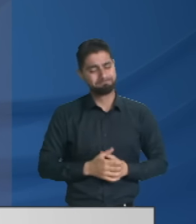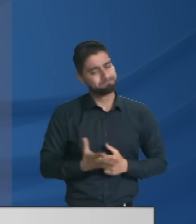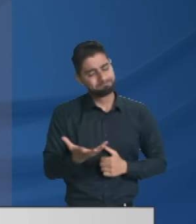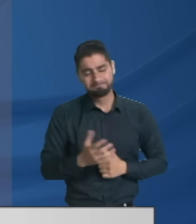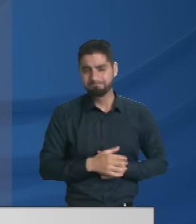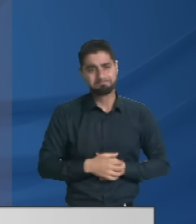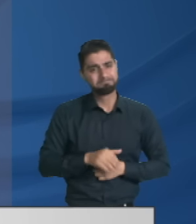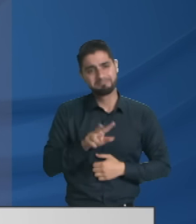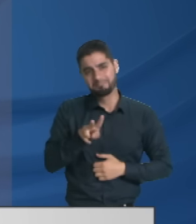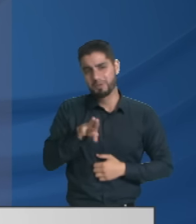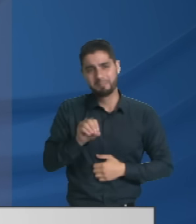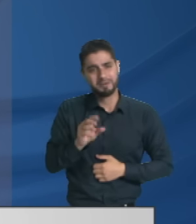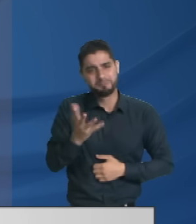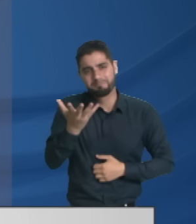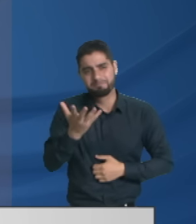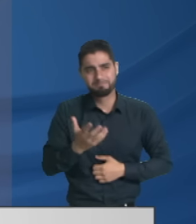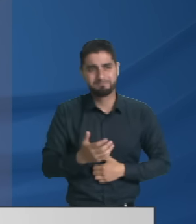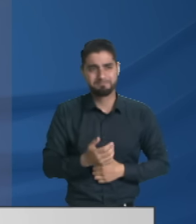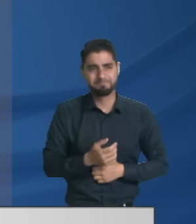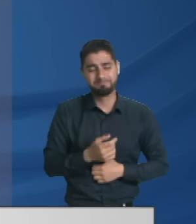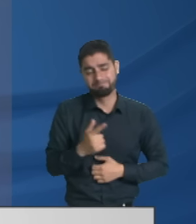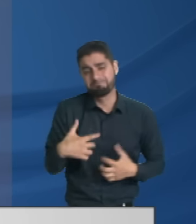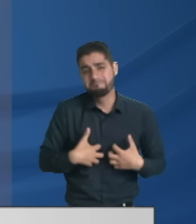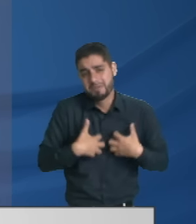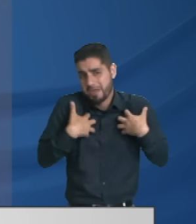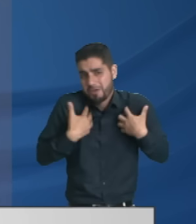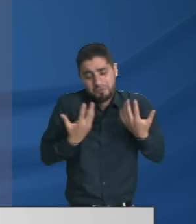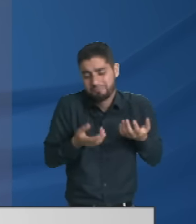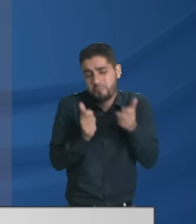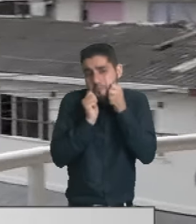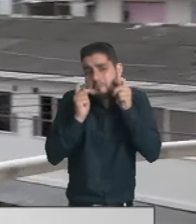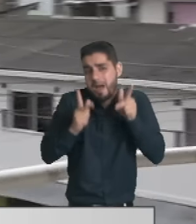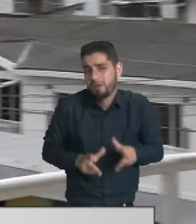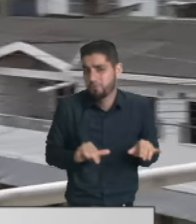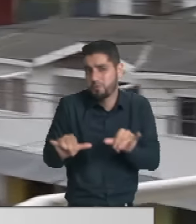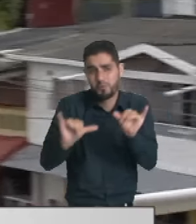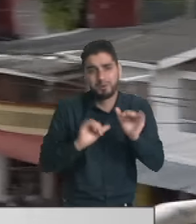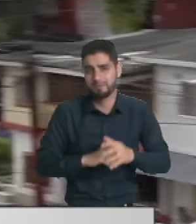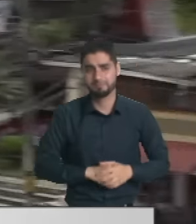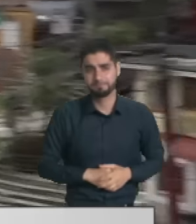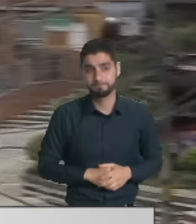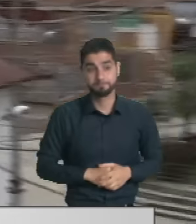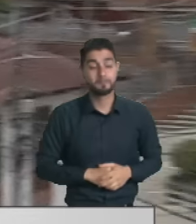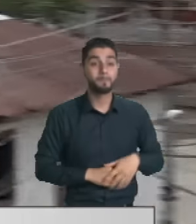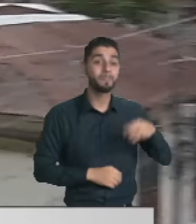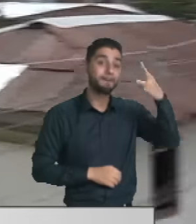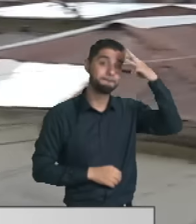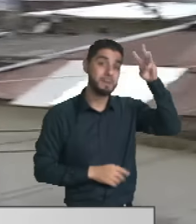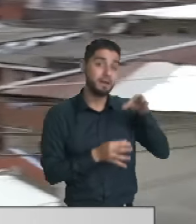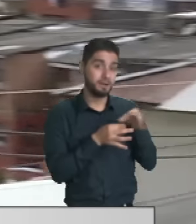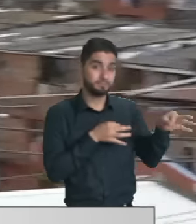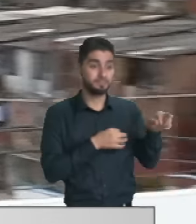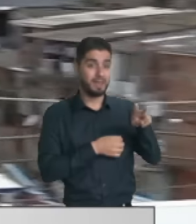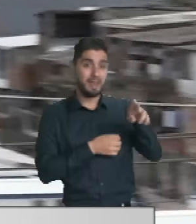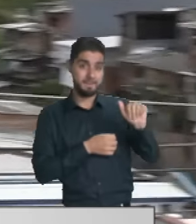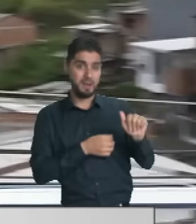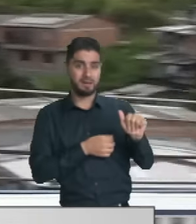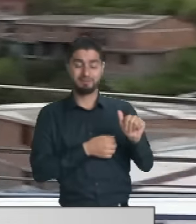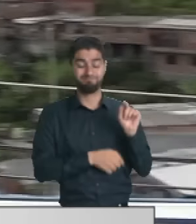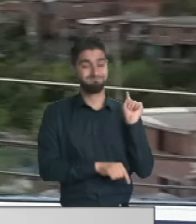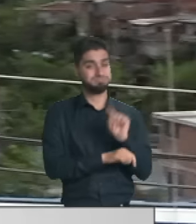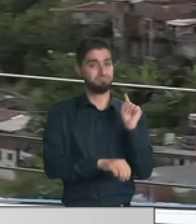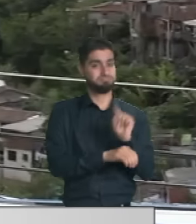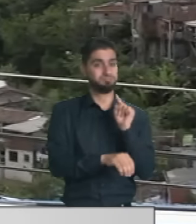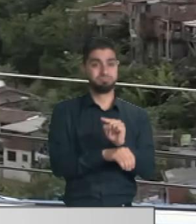Pero mi hermano, claro, tenía miedo, como todo ser humano. Desde Melgar, su hermana lanzó duras críticas